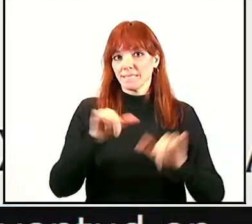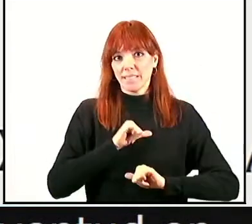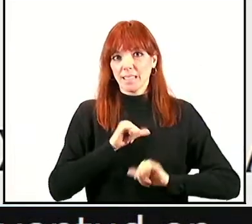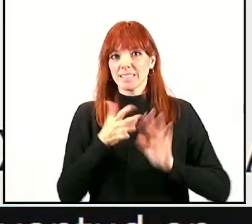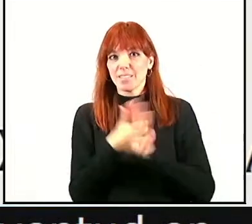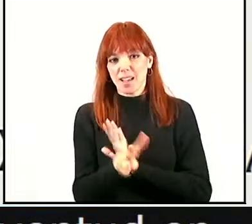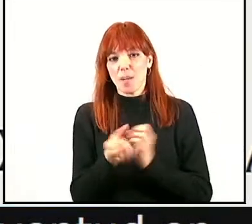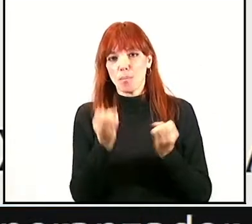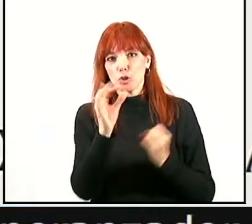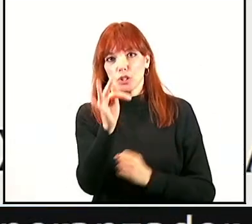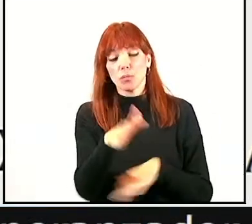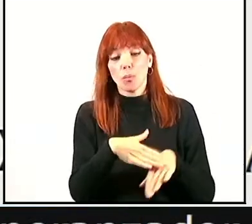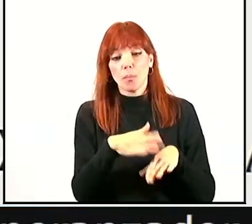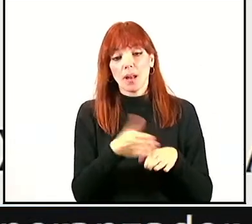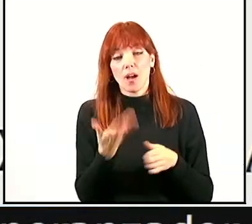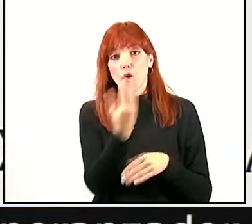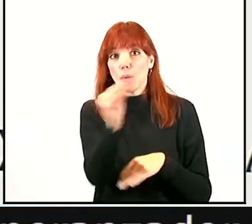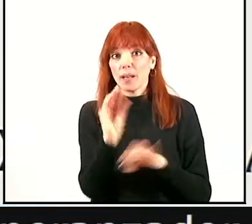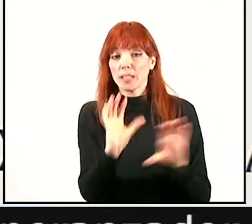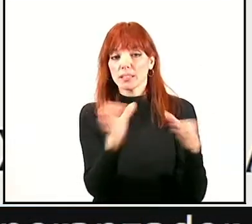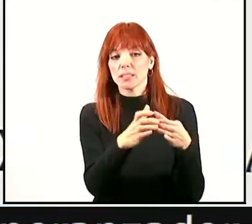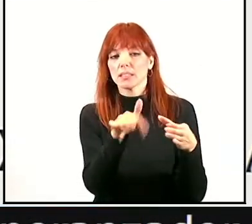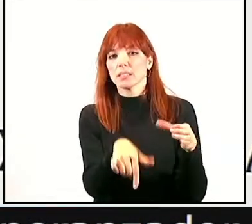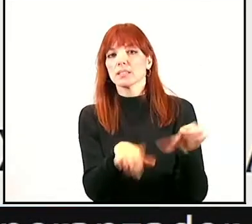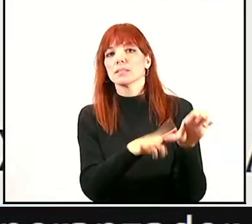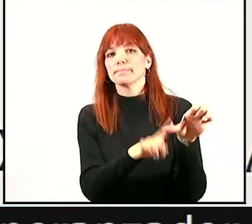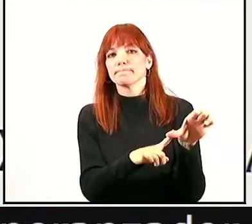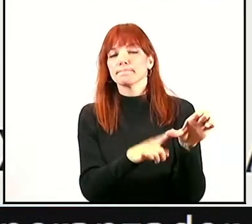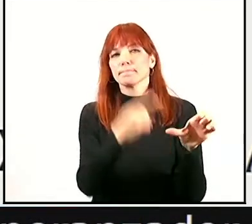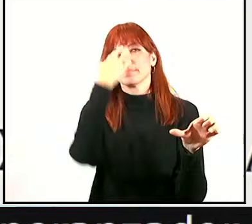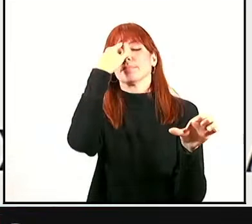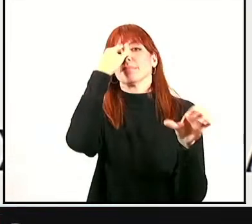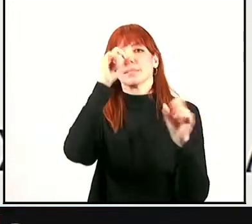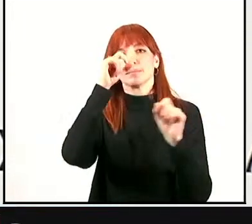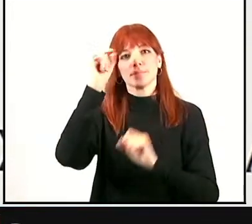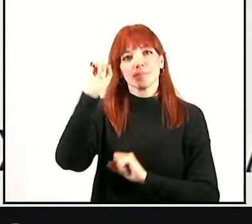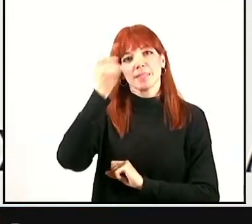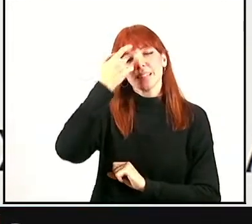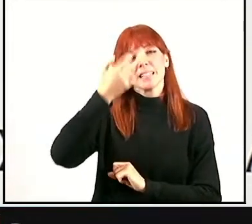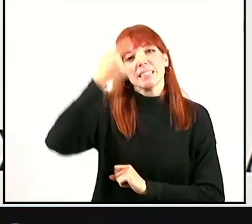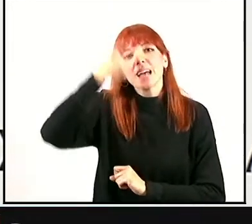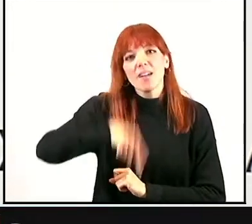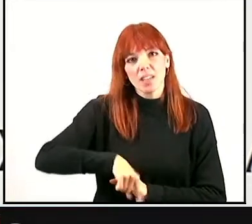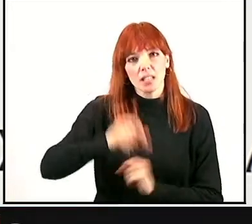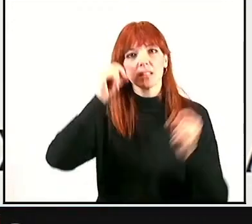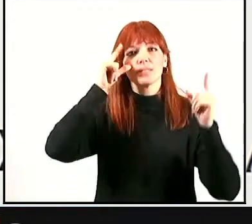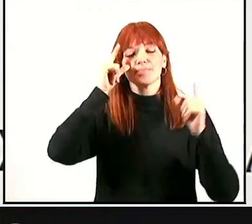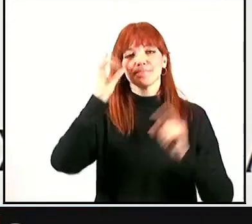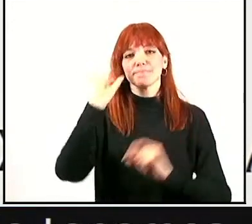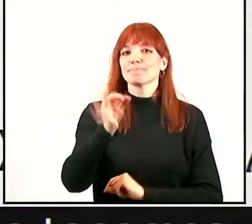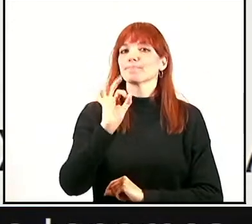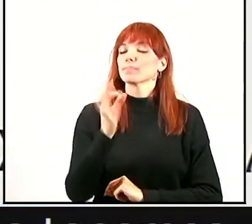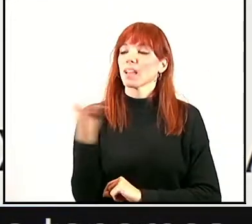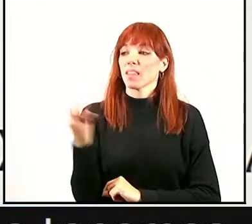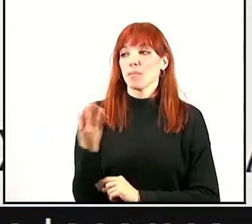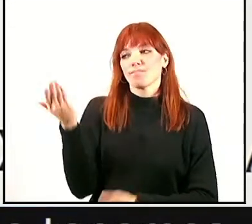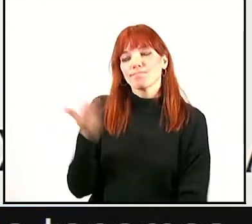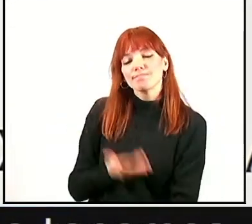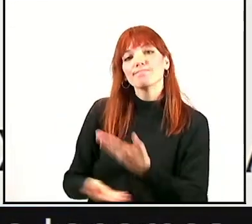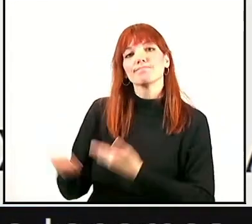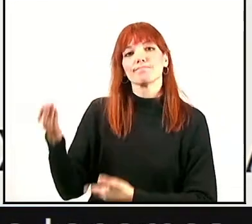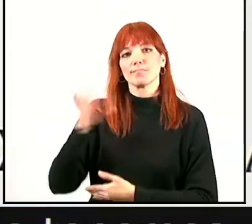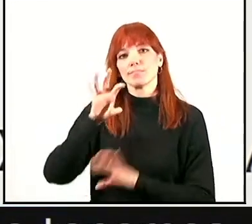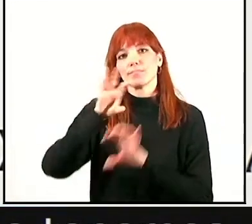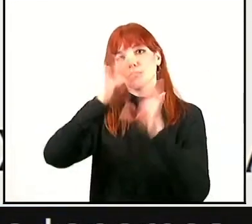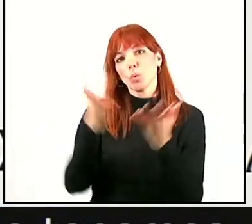significa que las nuevas generaciones de extremeños tengan ya esa conciencia de que tenemos un debe también con otras partes del mundo